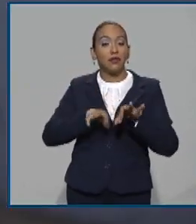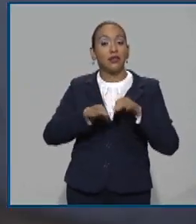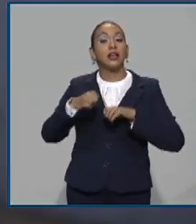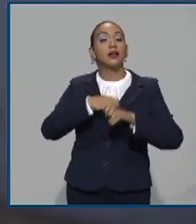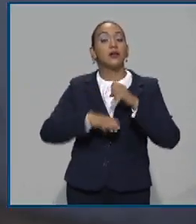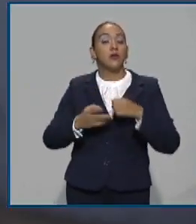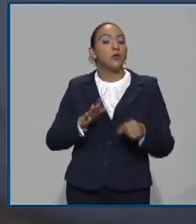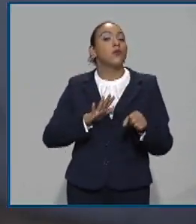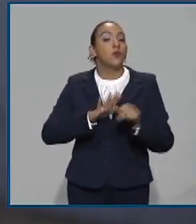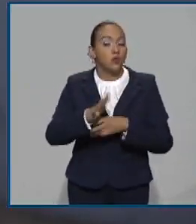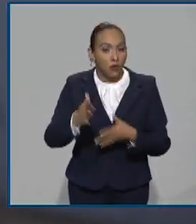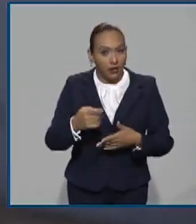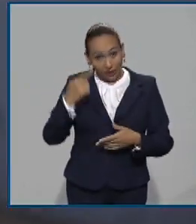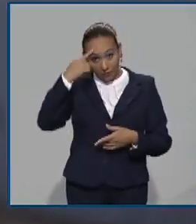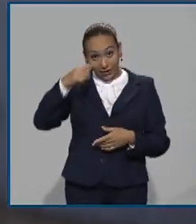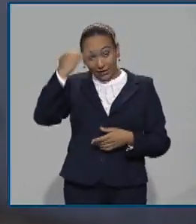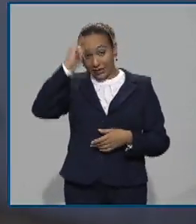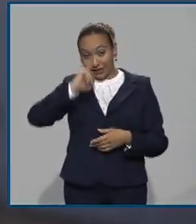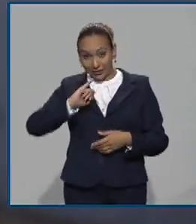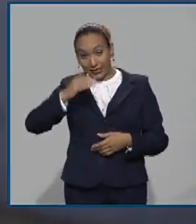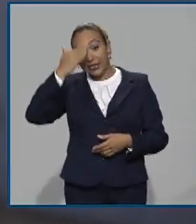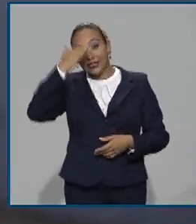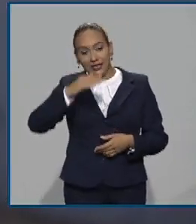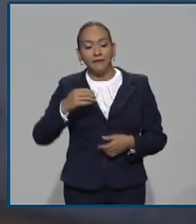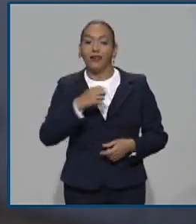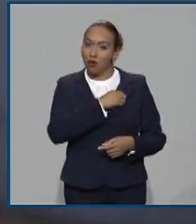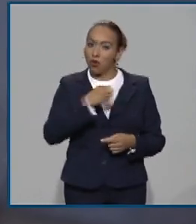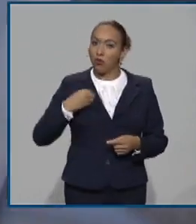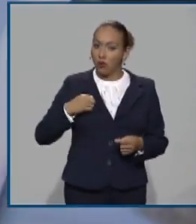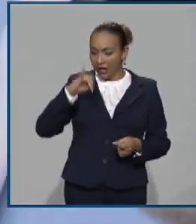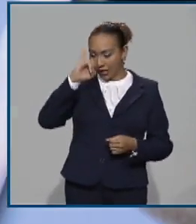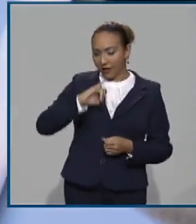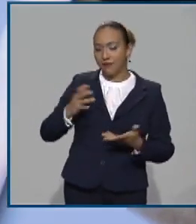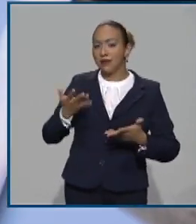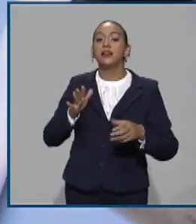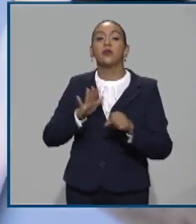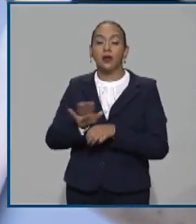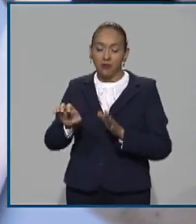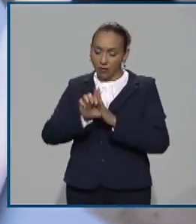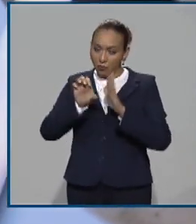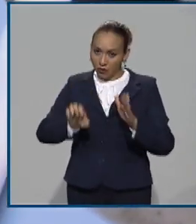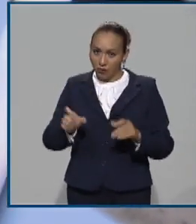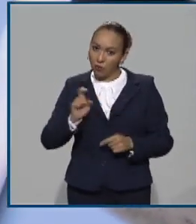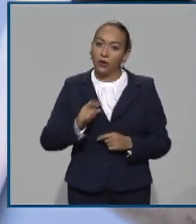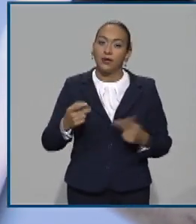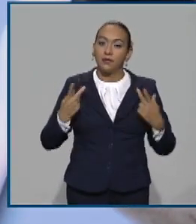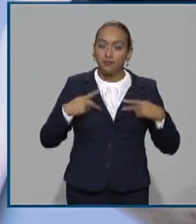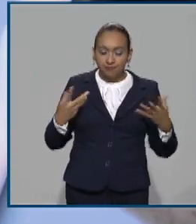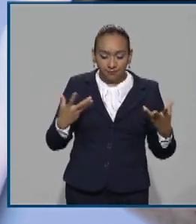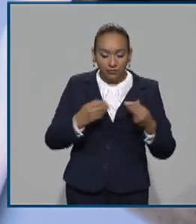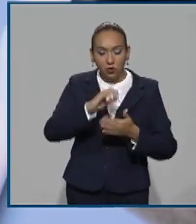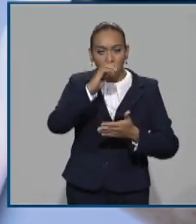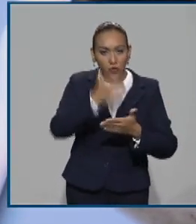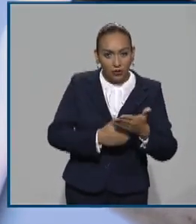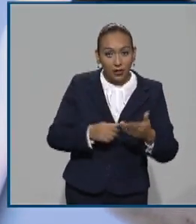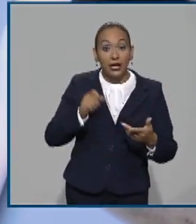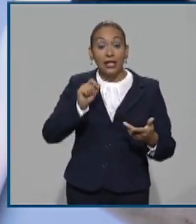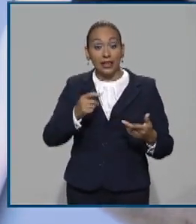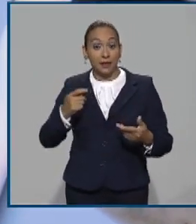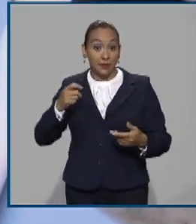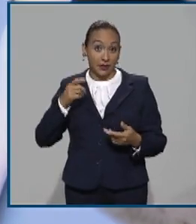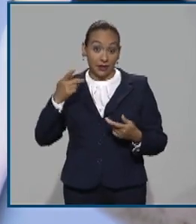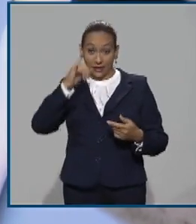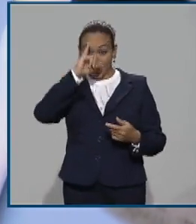para atender adecuadamente las obligaciones que le impone la ley, como la celebración del contrato colectivo y el pago de cuotas